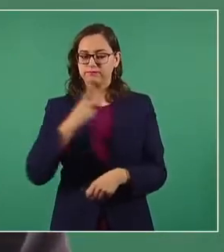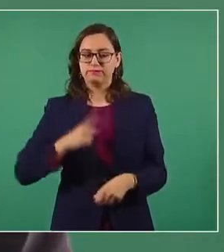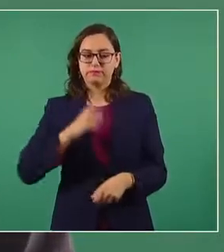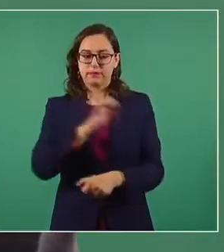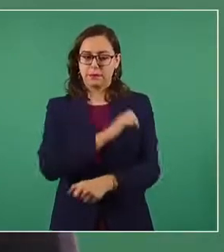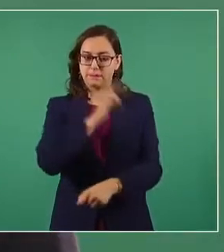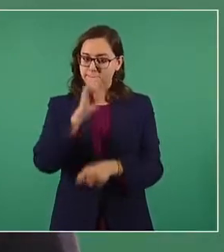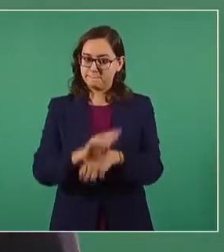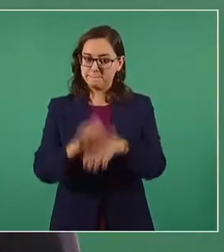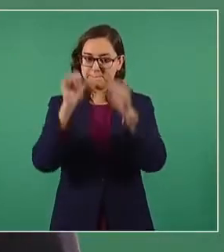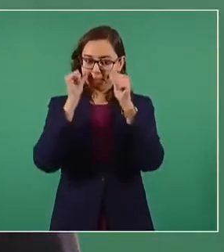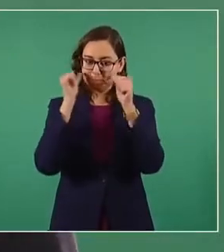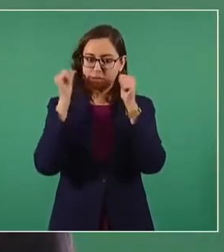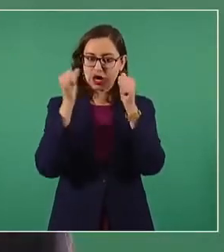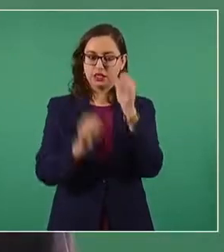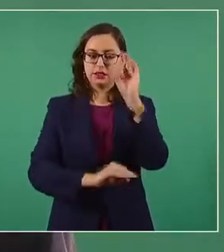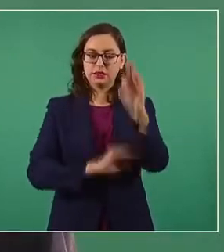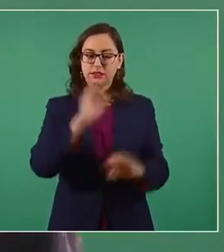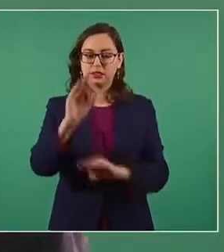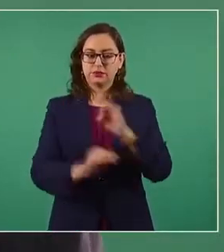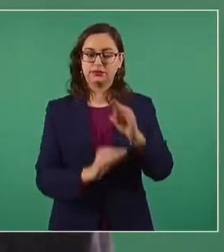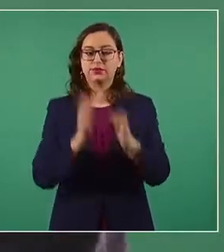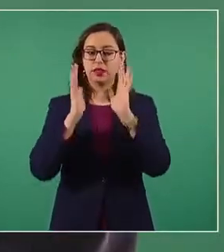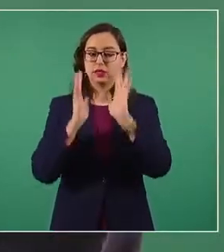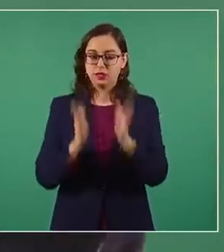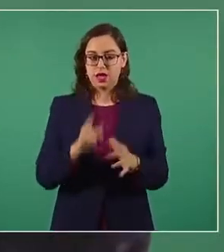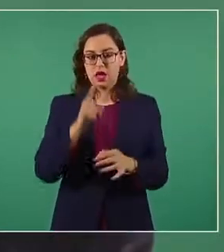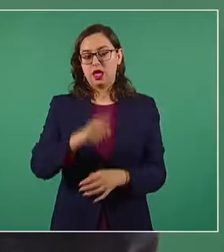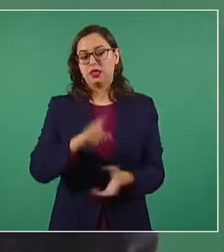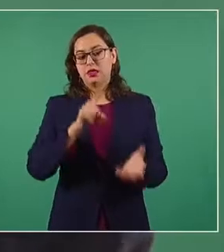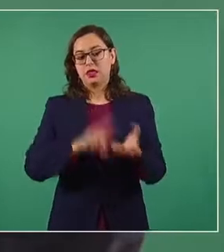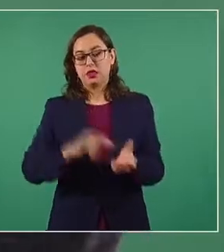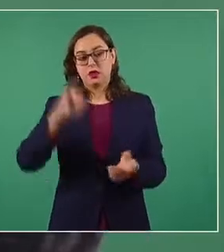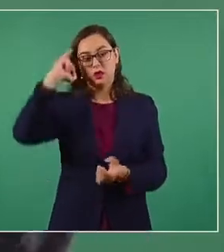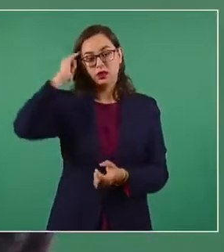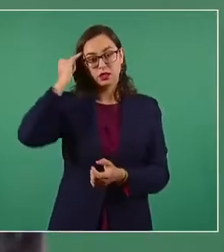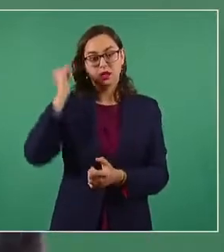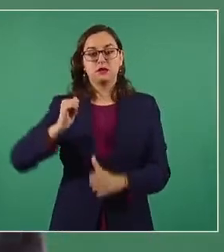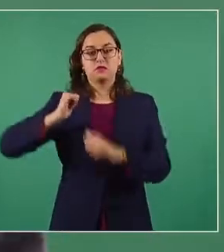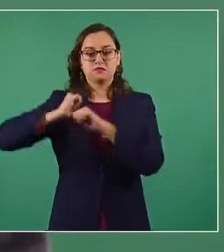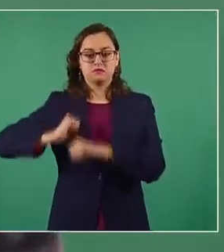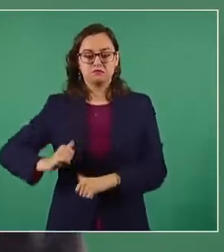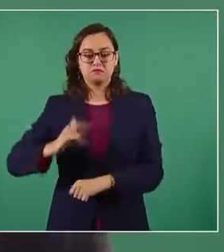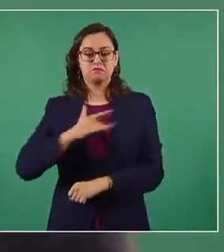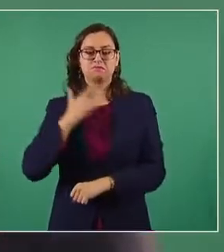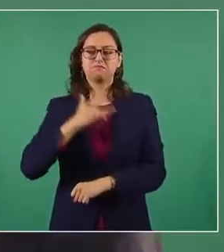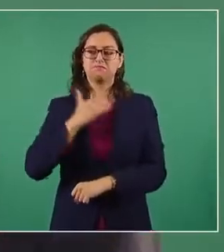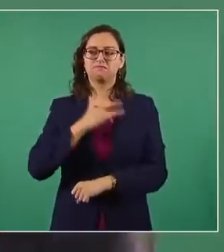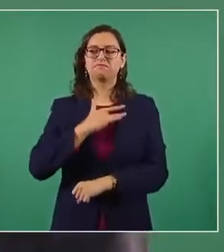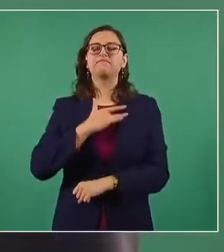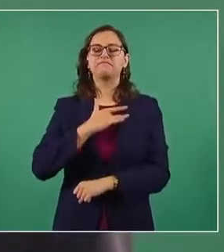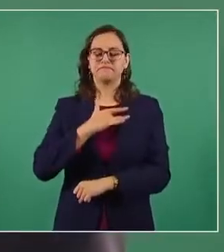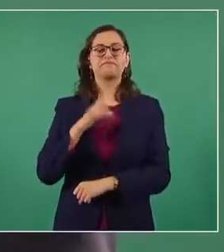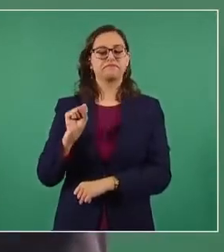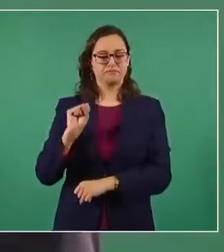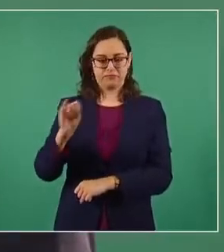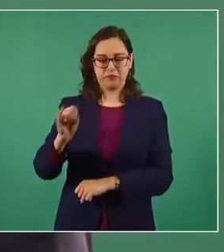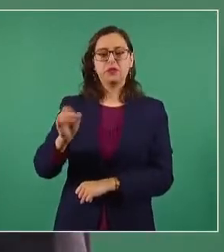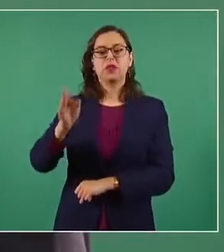las autoridades, los gobernadores yaquis aceptaron de que